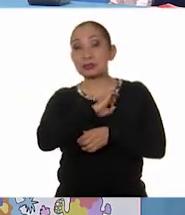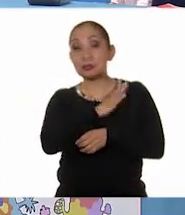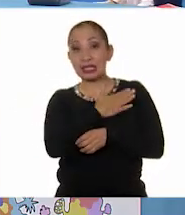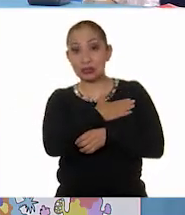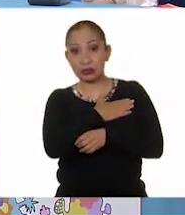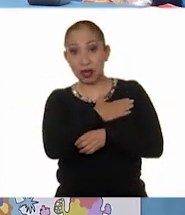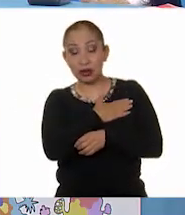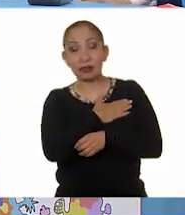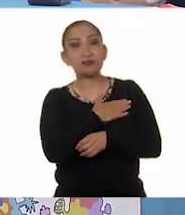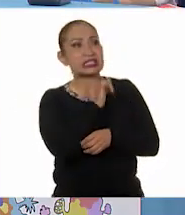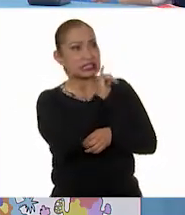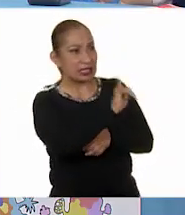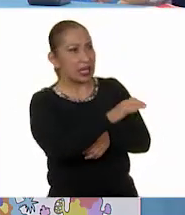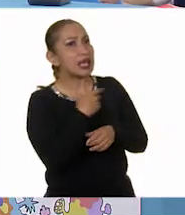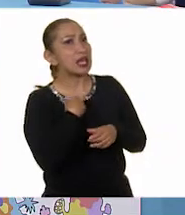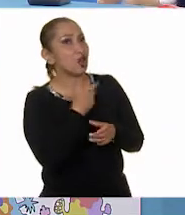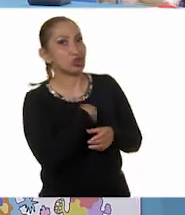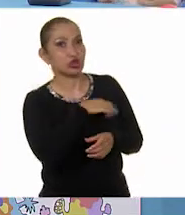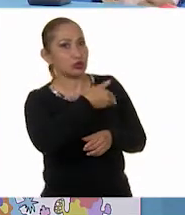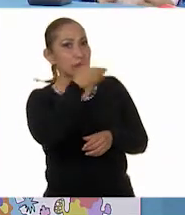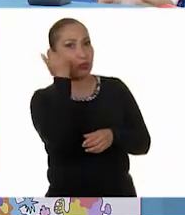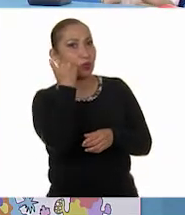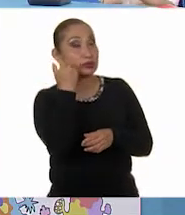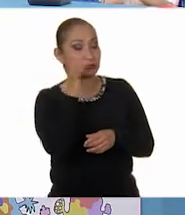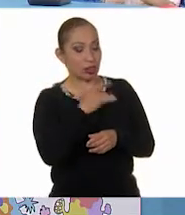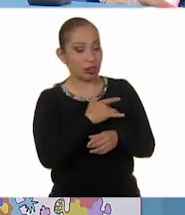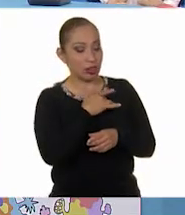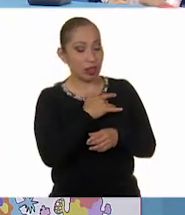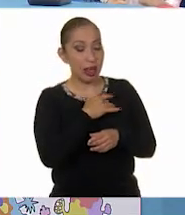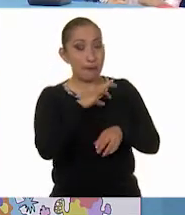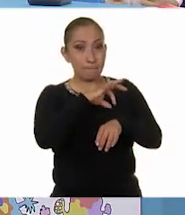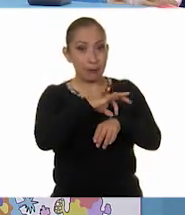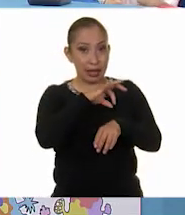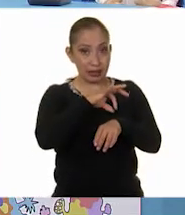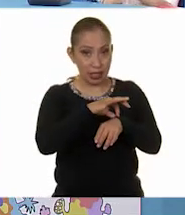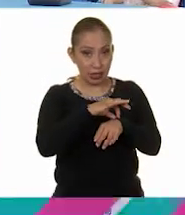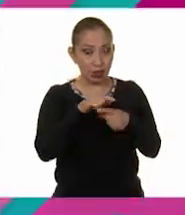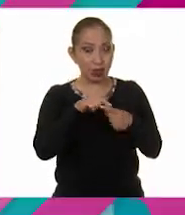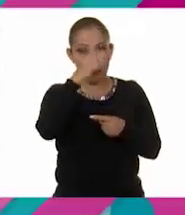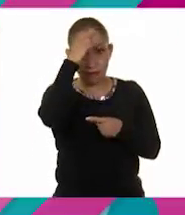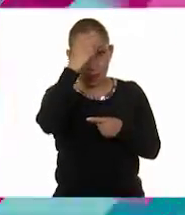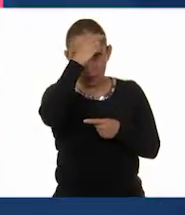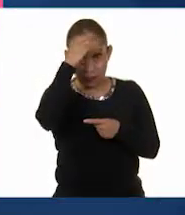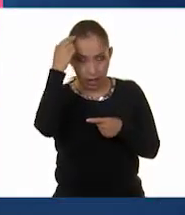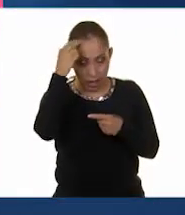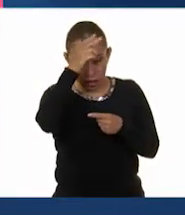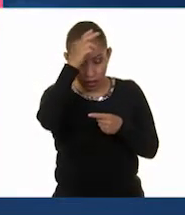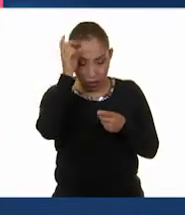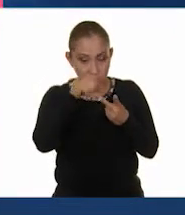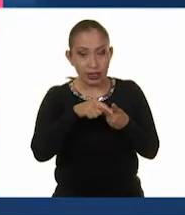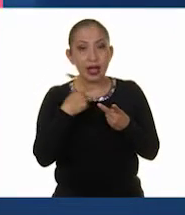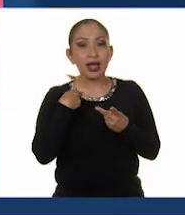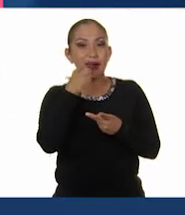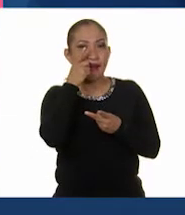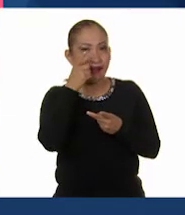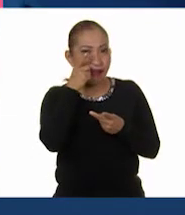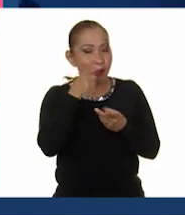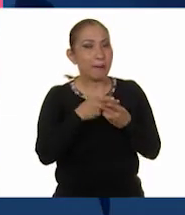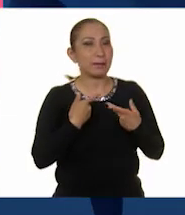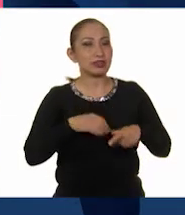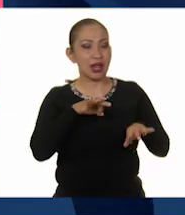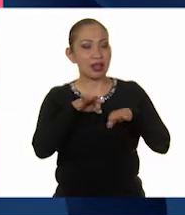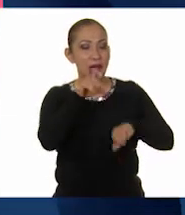además, tal vez no somos conscientes que médicos, enfermeras, enfermeros, dentistas,